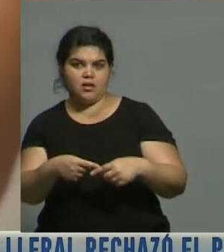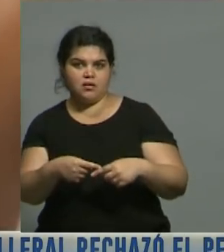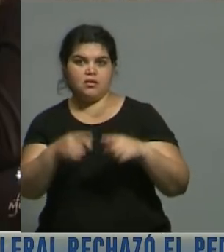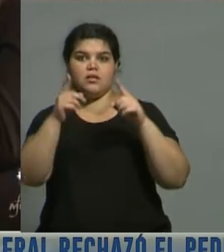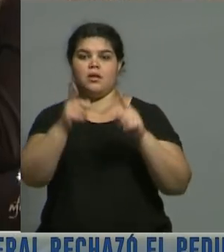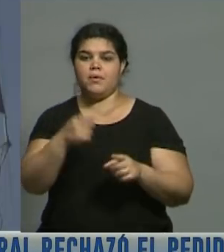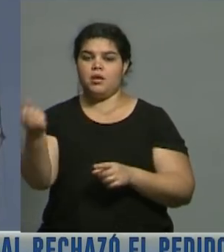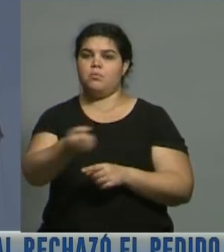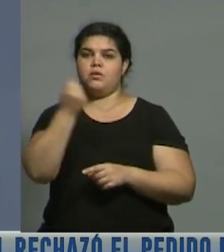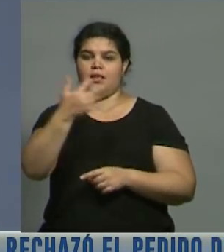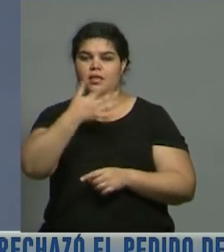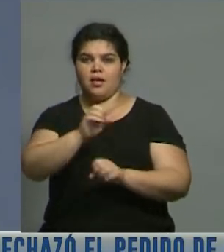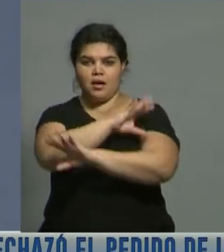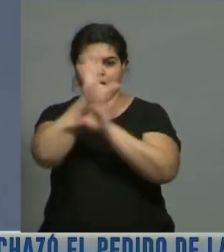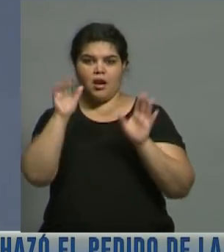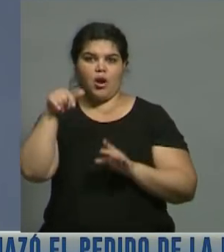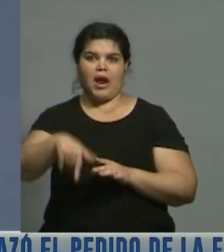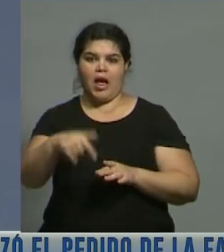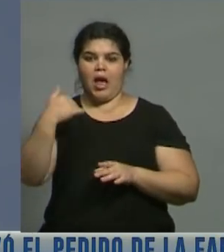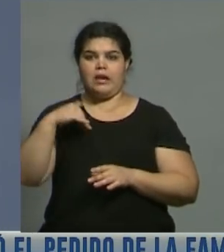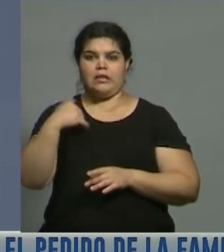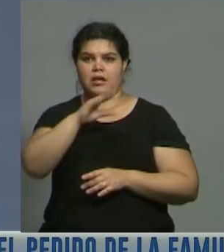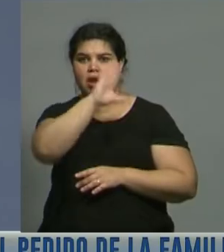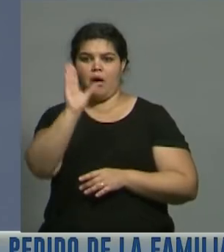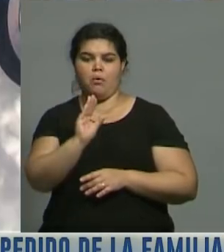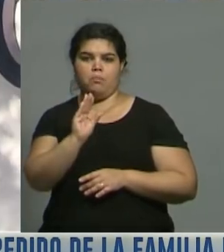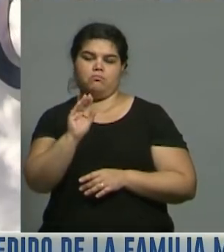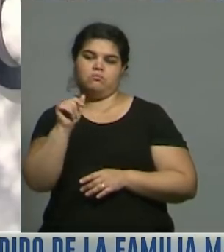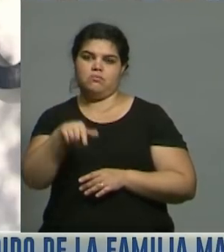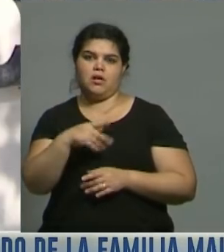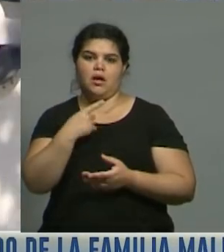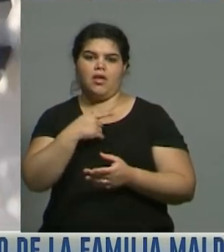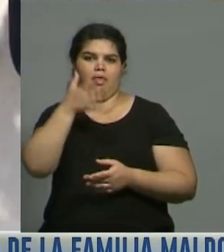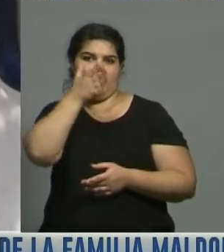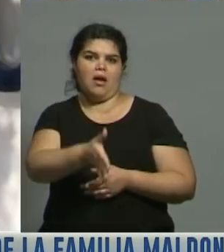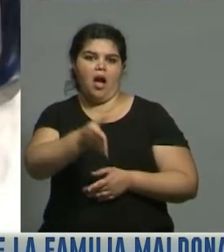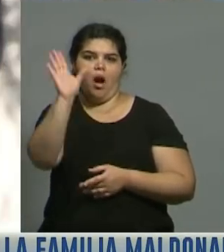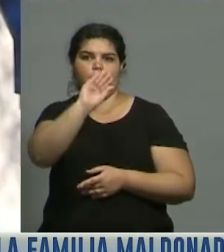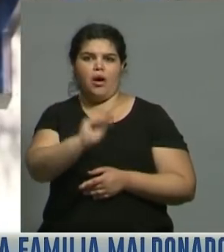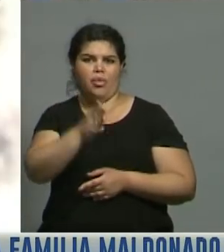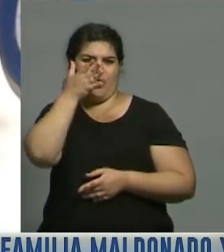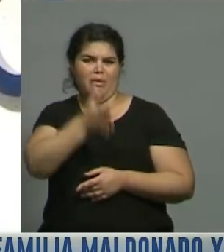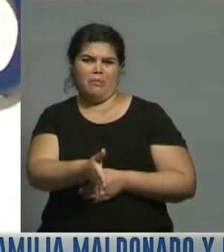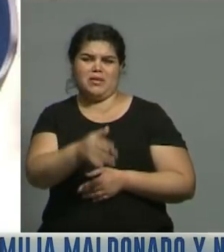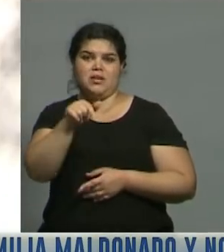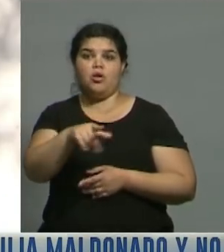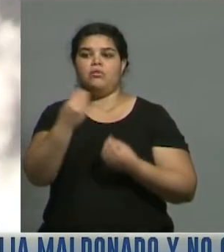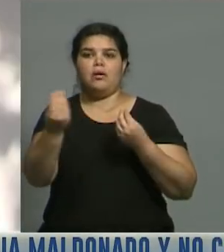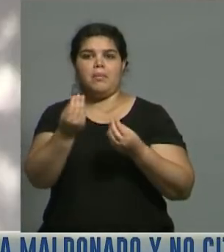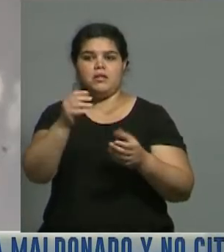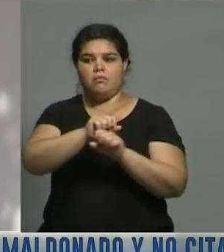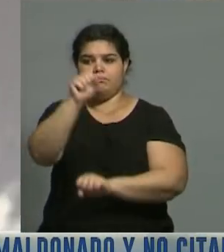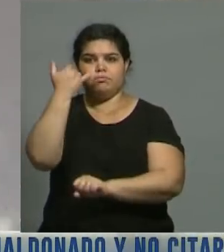reconocer que en nuestro país hay superpoblación de abogados y eso le hace cada vez más difícil al estudiante, una vez recibido, conseguir trabajo